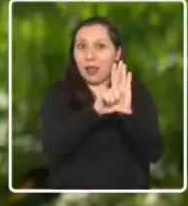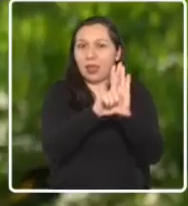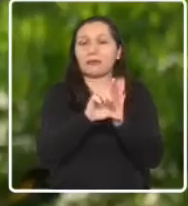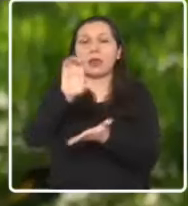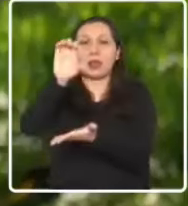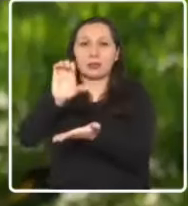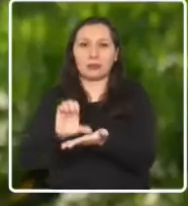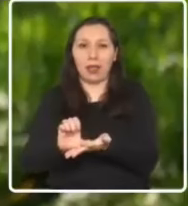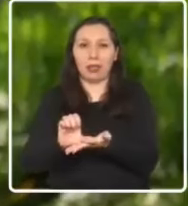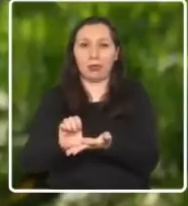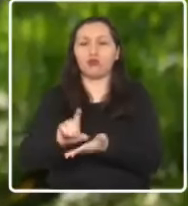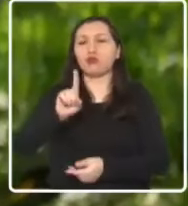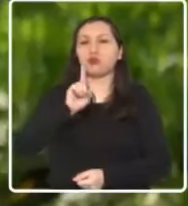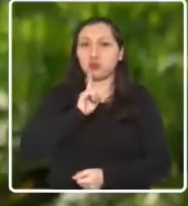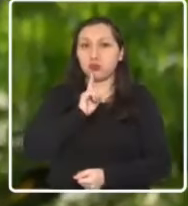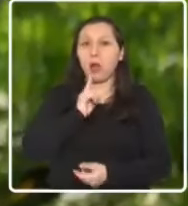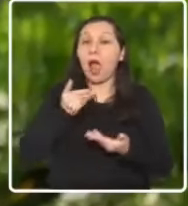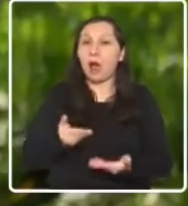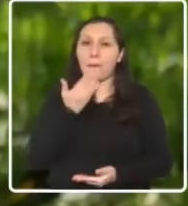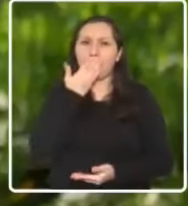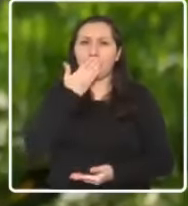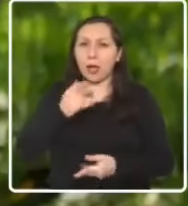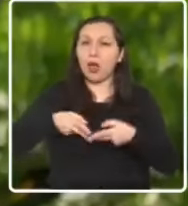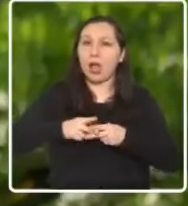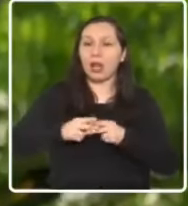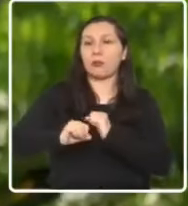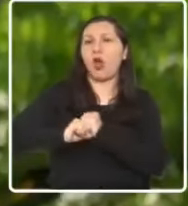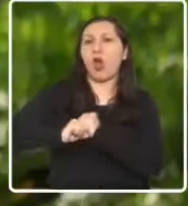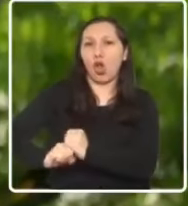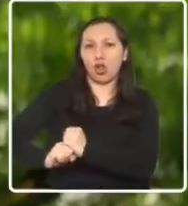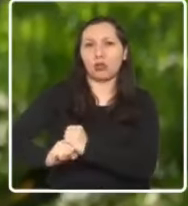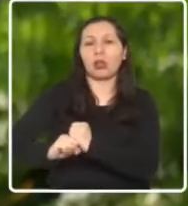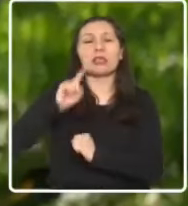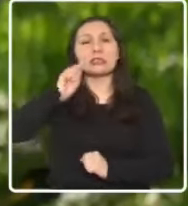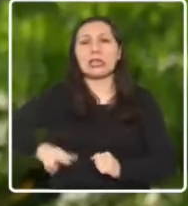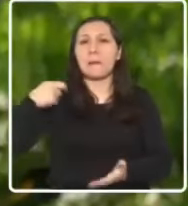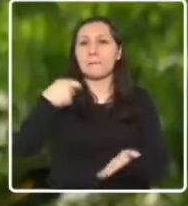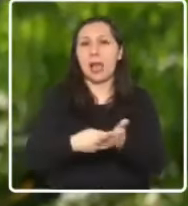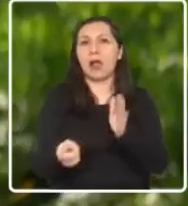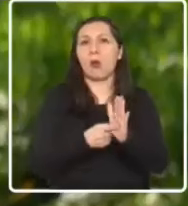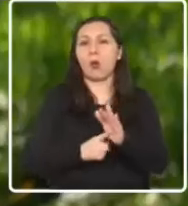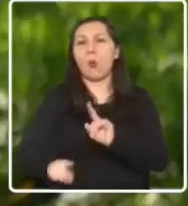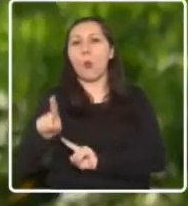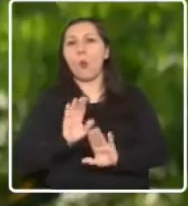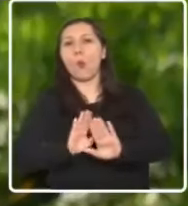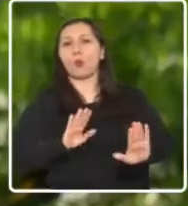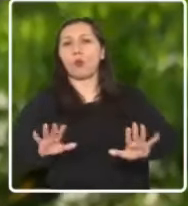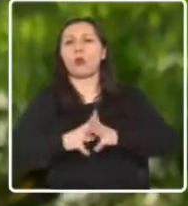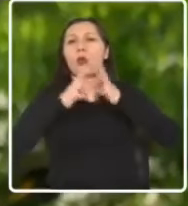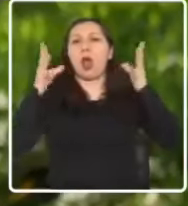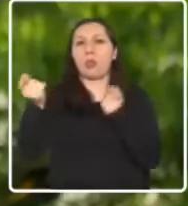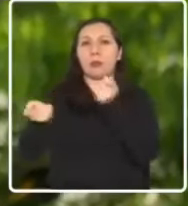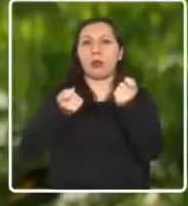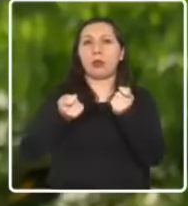el Estado tiene desde ahora mejores herramientas para combatir la evasión y la elusión de las grandes